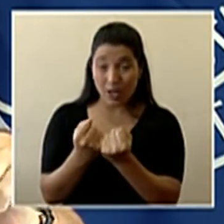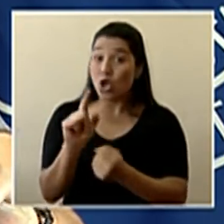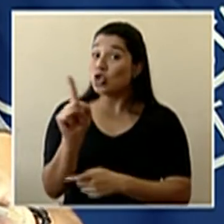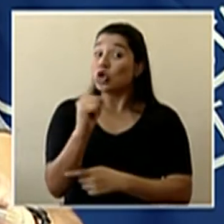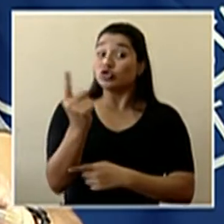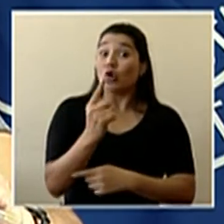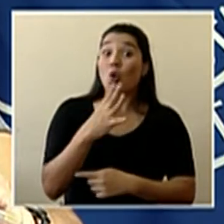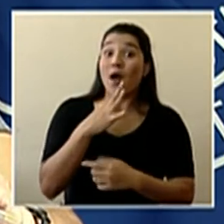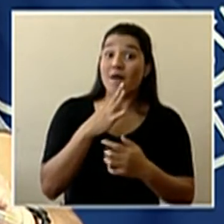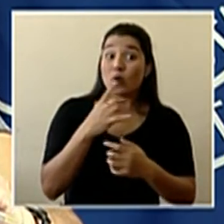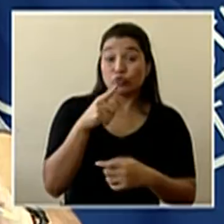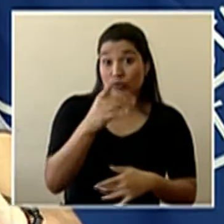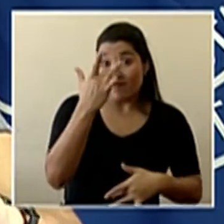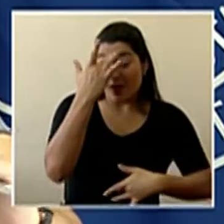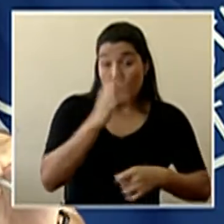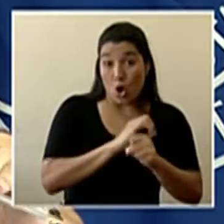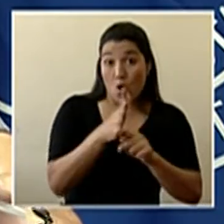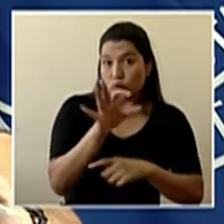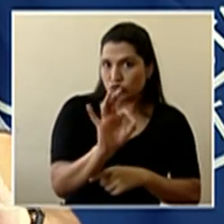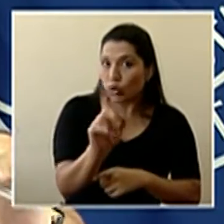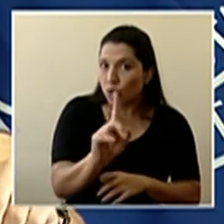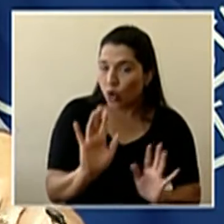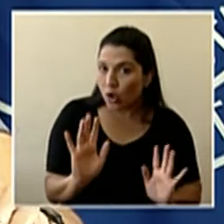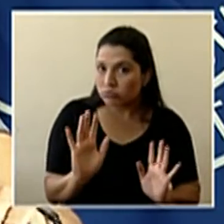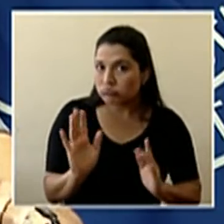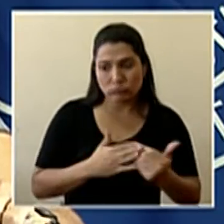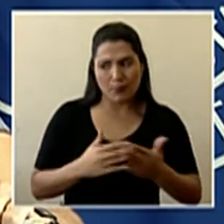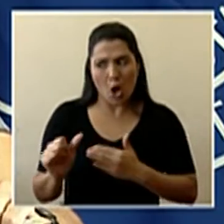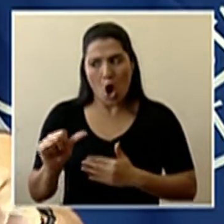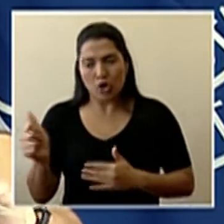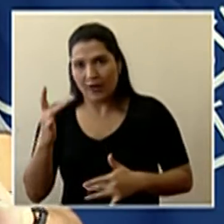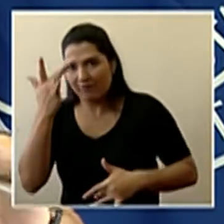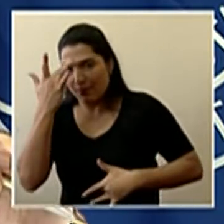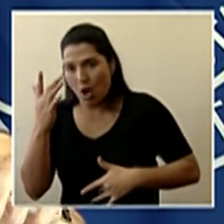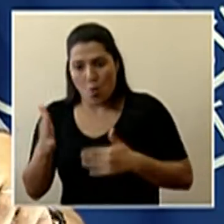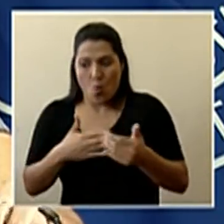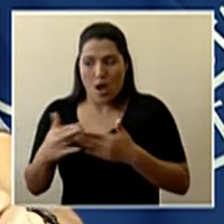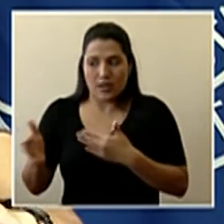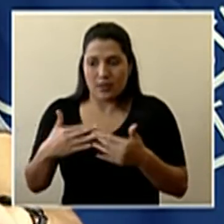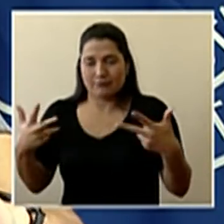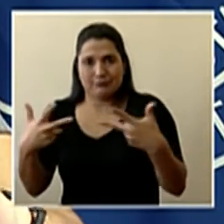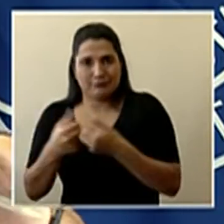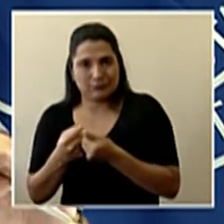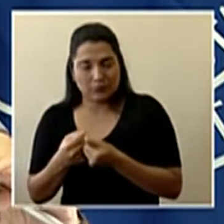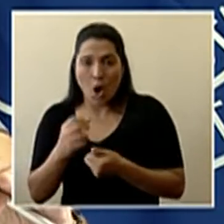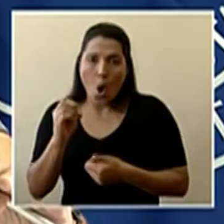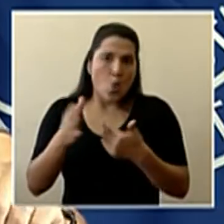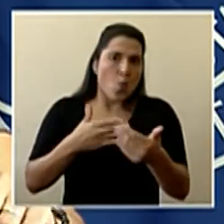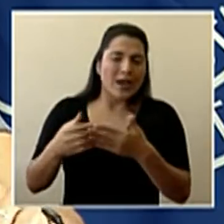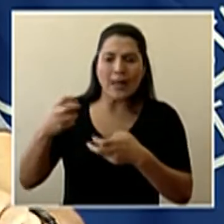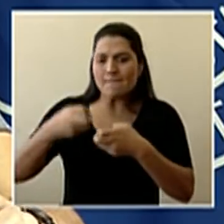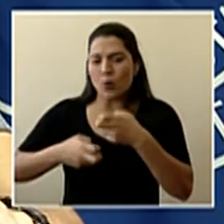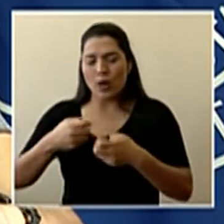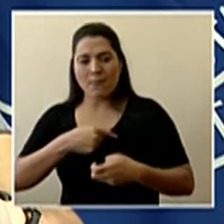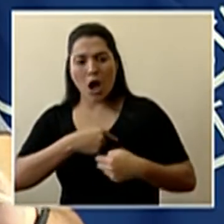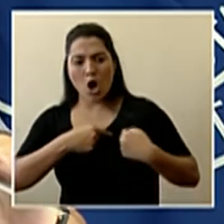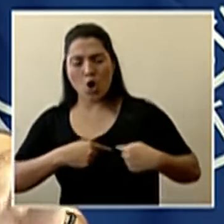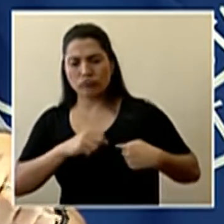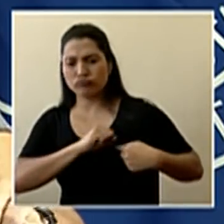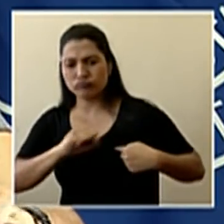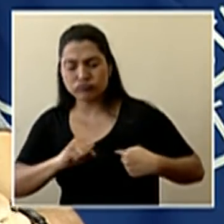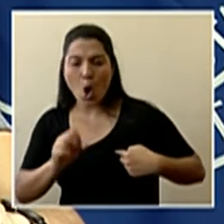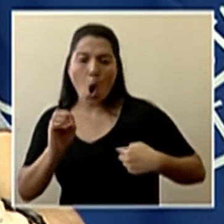por COVID-19, me refiero a cualquier eventualidad, cualquier accidente de tránsito, cualquier problema de un infarto, cualquier